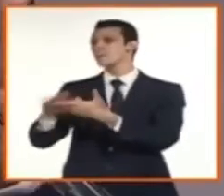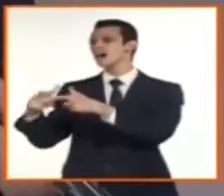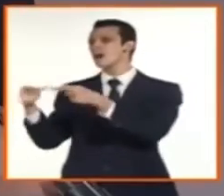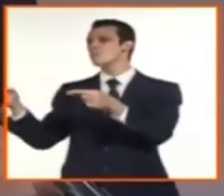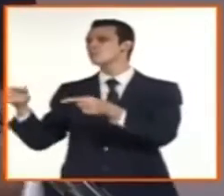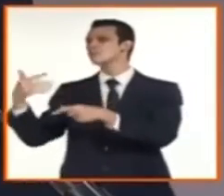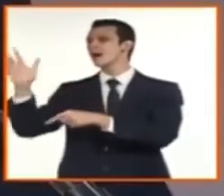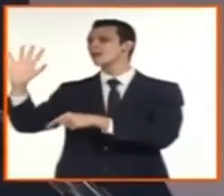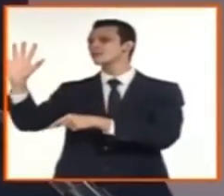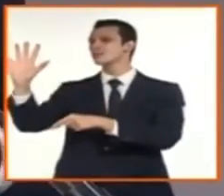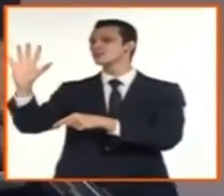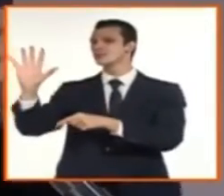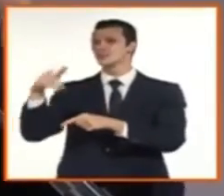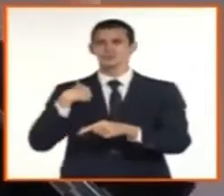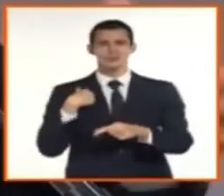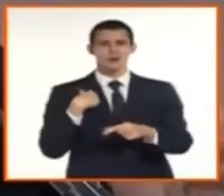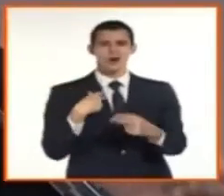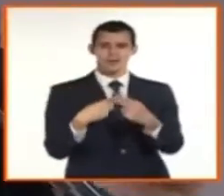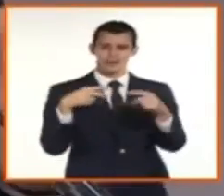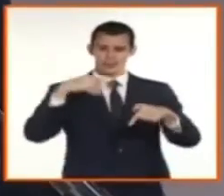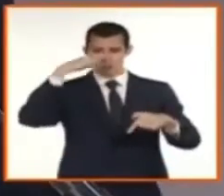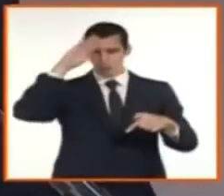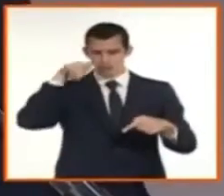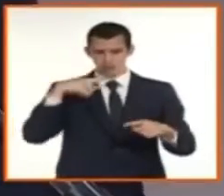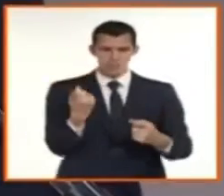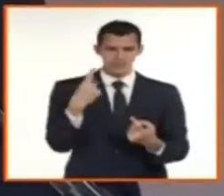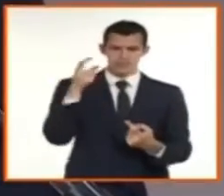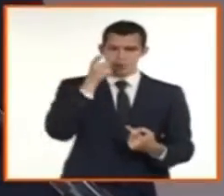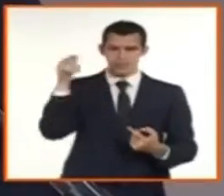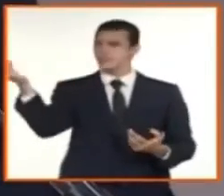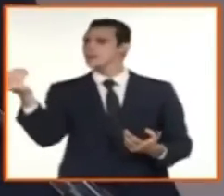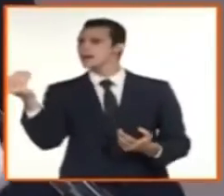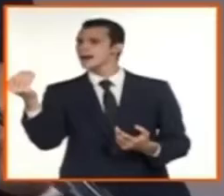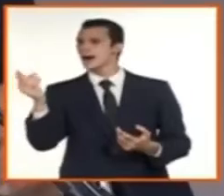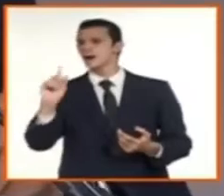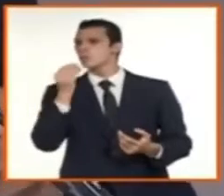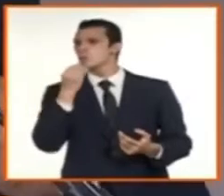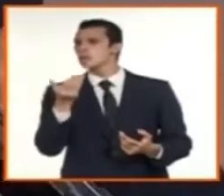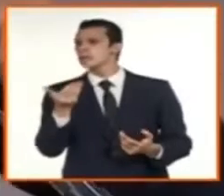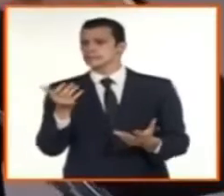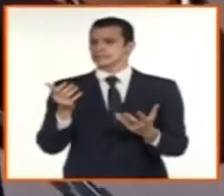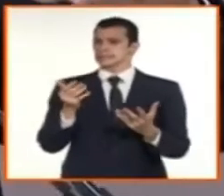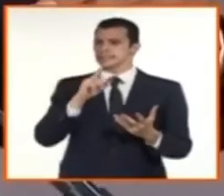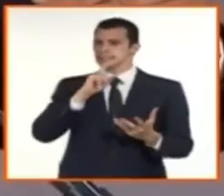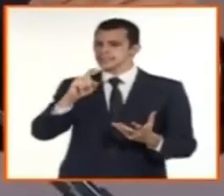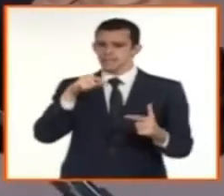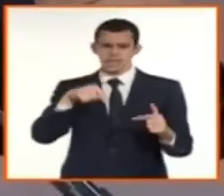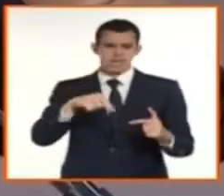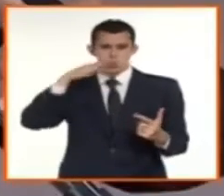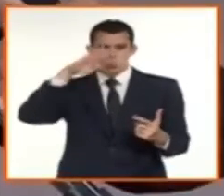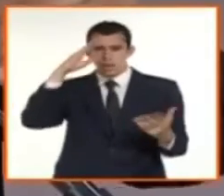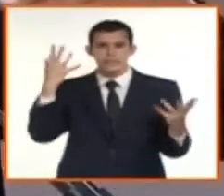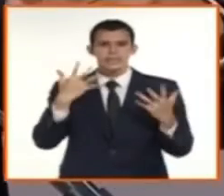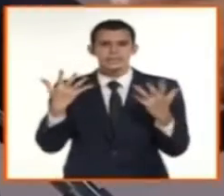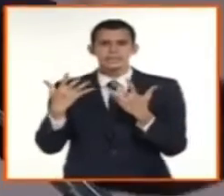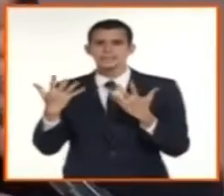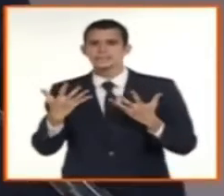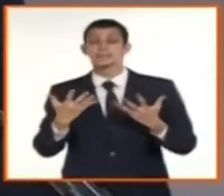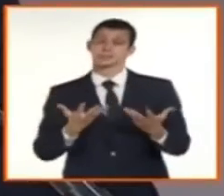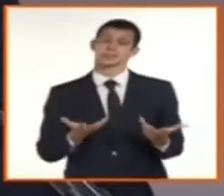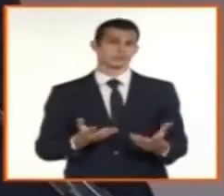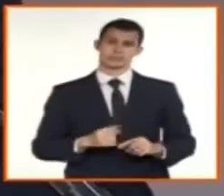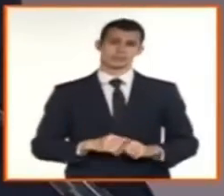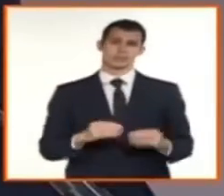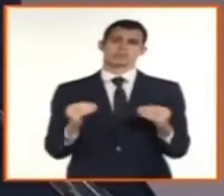cómodo desde la culminación de una serie a la otra o de una liga en este caso de mayor